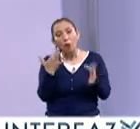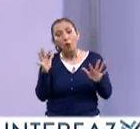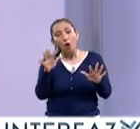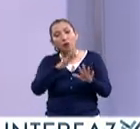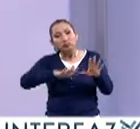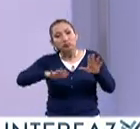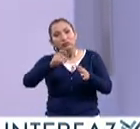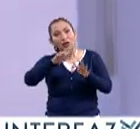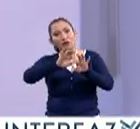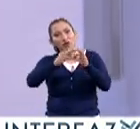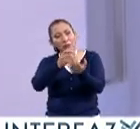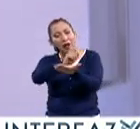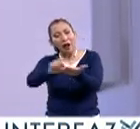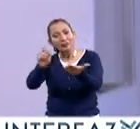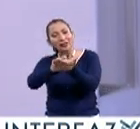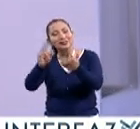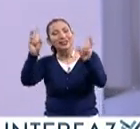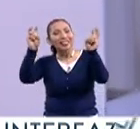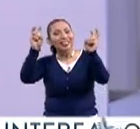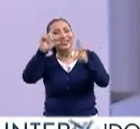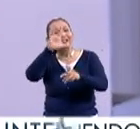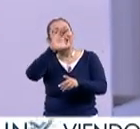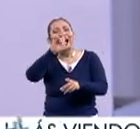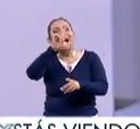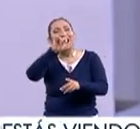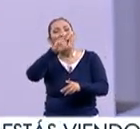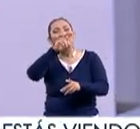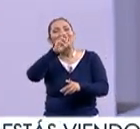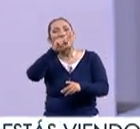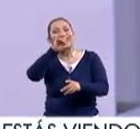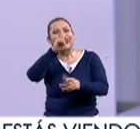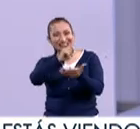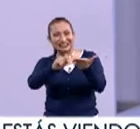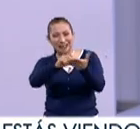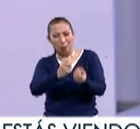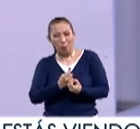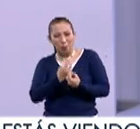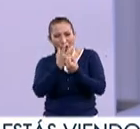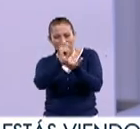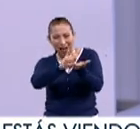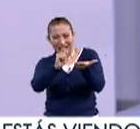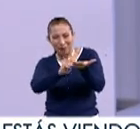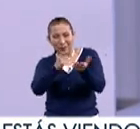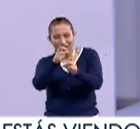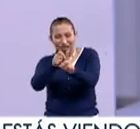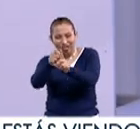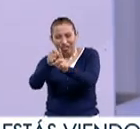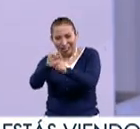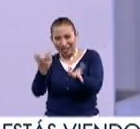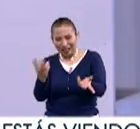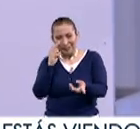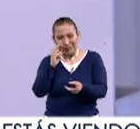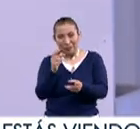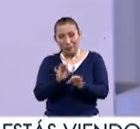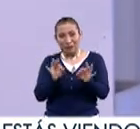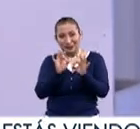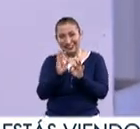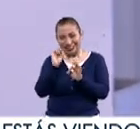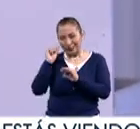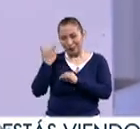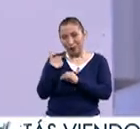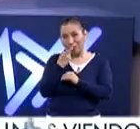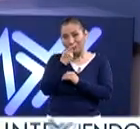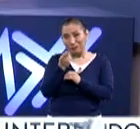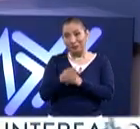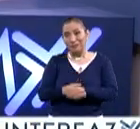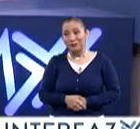género literario, ¿no? Que son las famosas calaveritas, que se han convertido en verdaderos íconos, que ya vimos que te acaban de dedicar